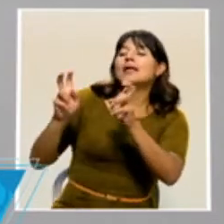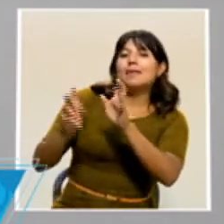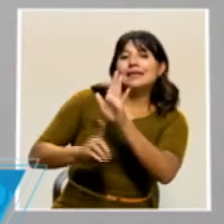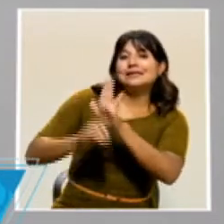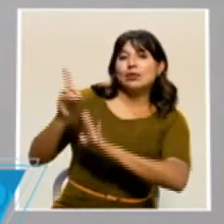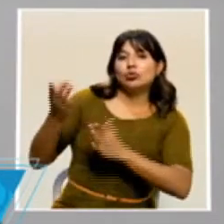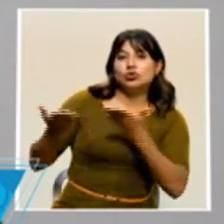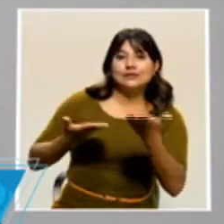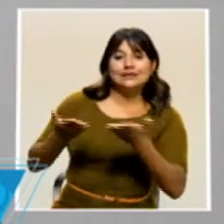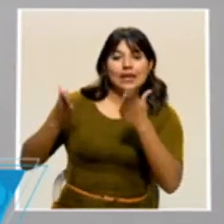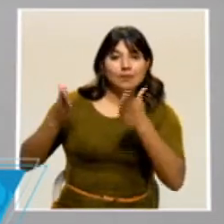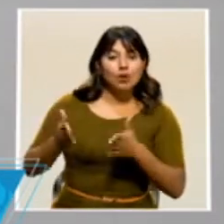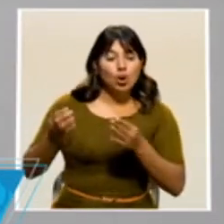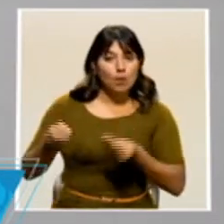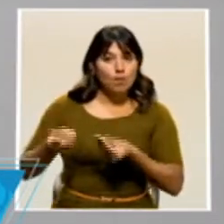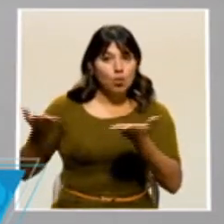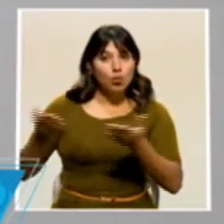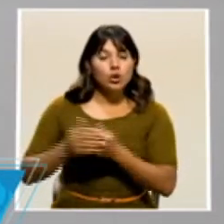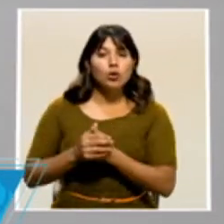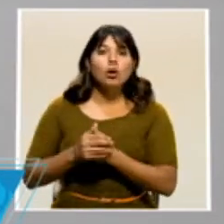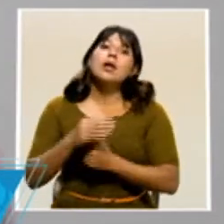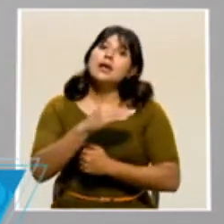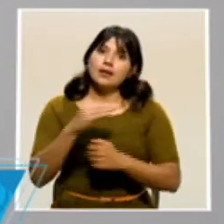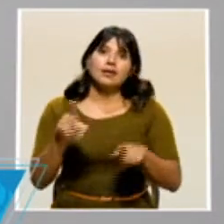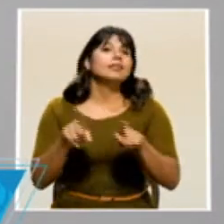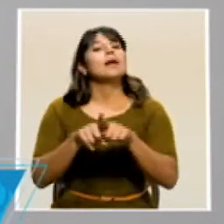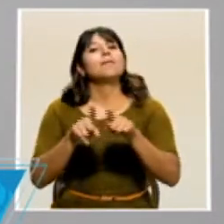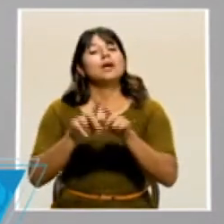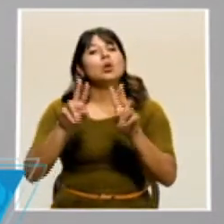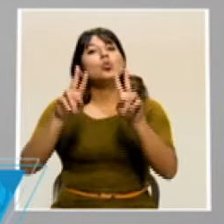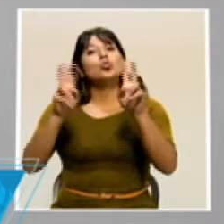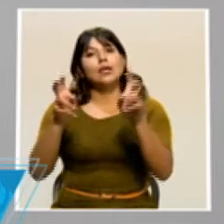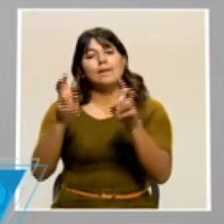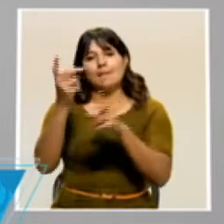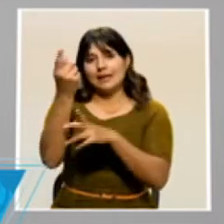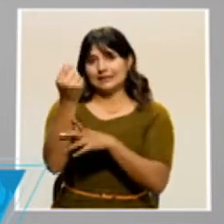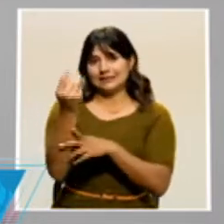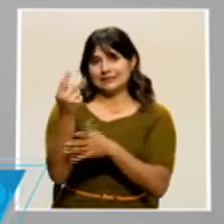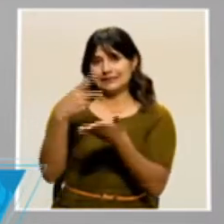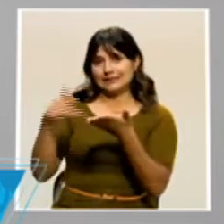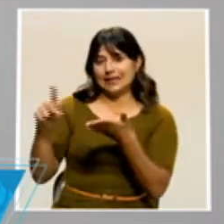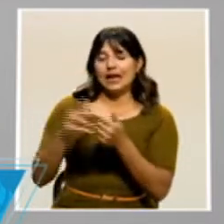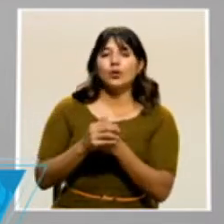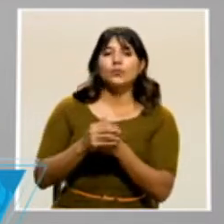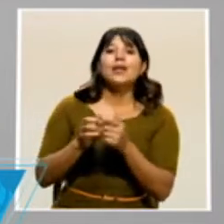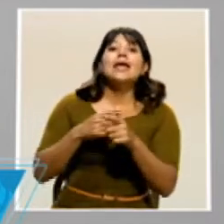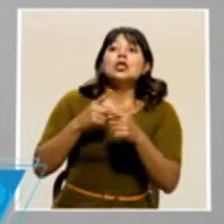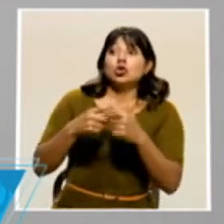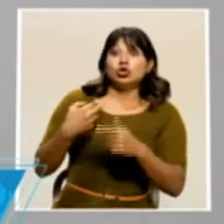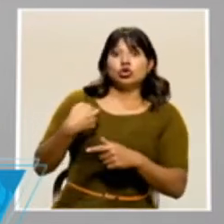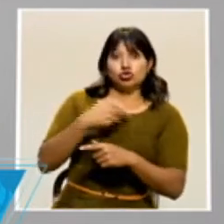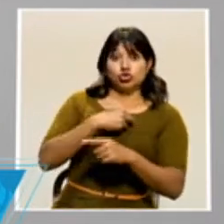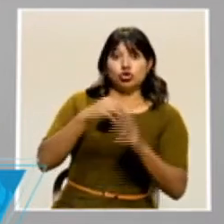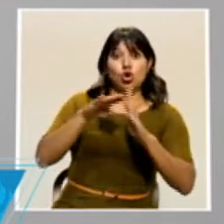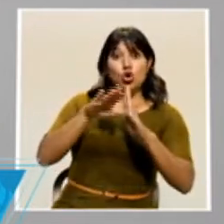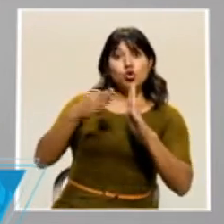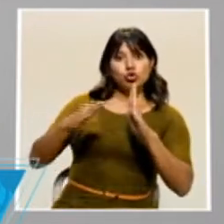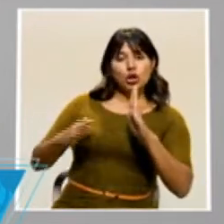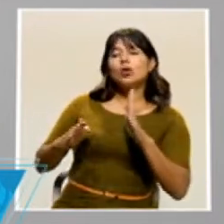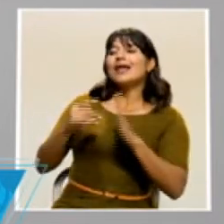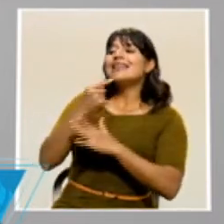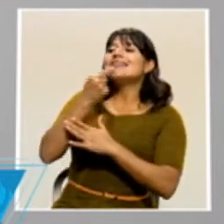públicos y, por supuesto, es un tema también de las remuneraciones. Ahí la Contraloría hizo algunas observaciones sobre ese